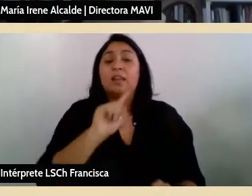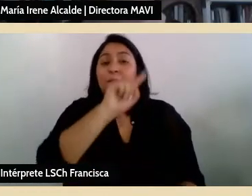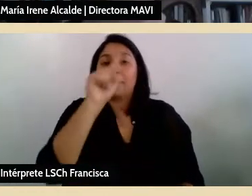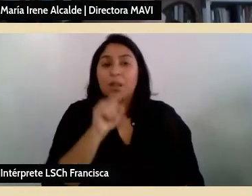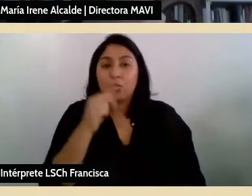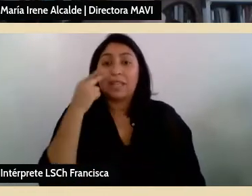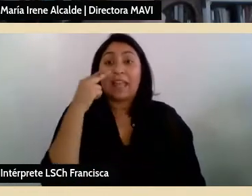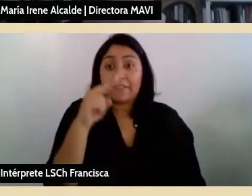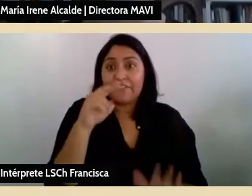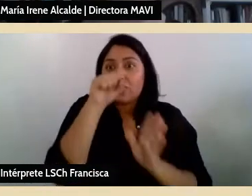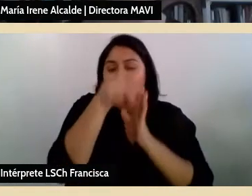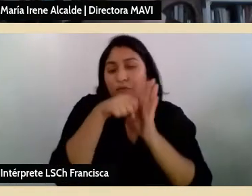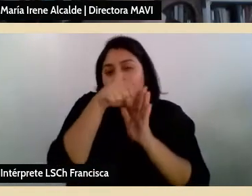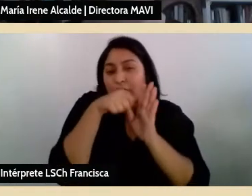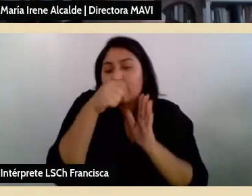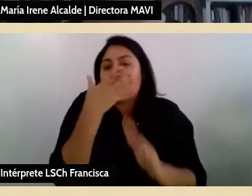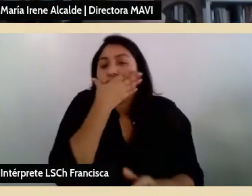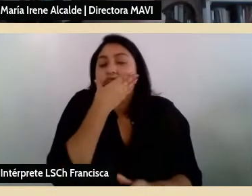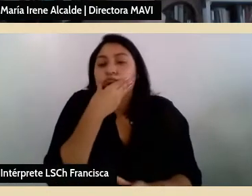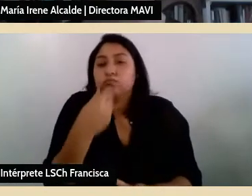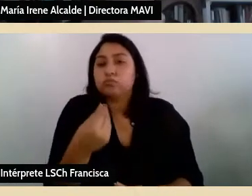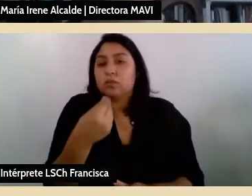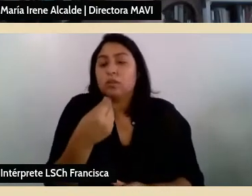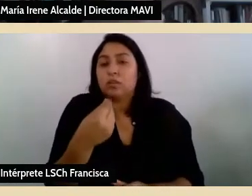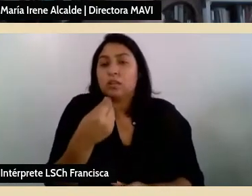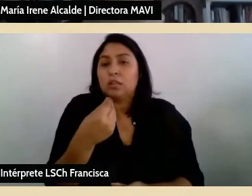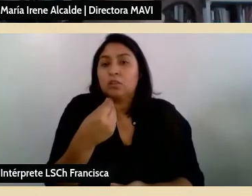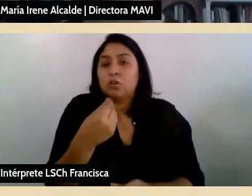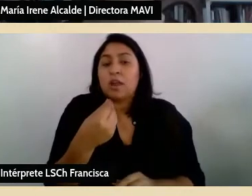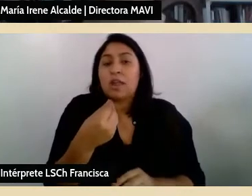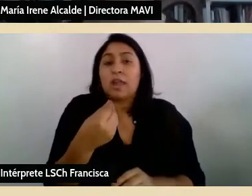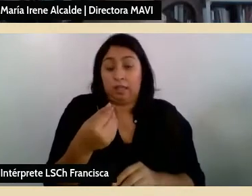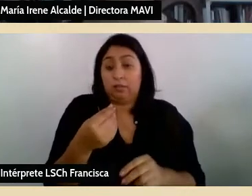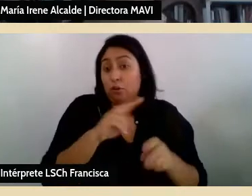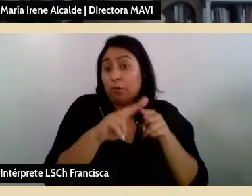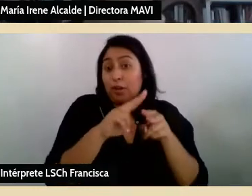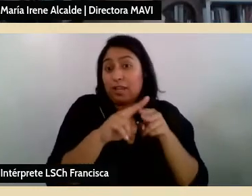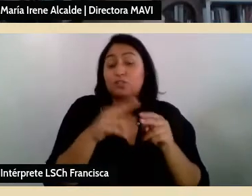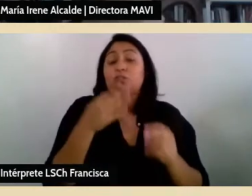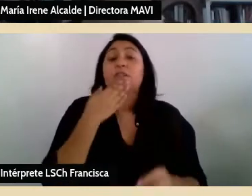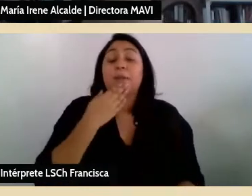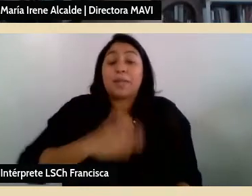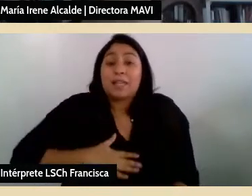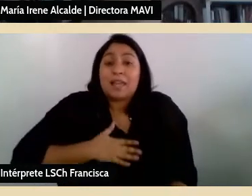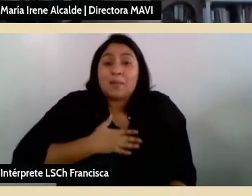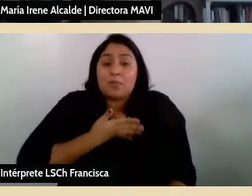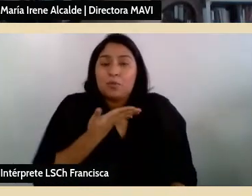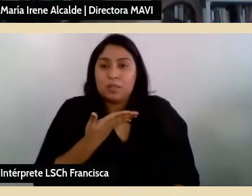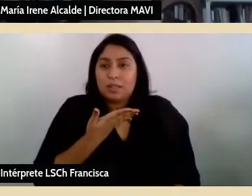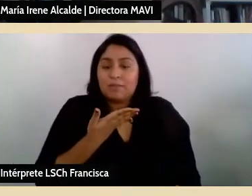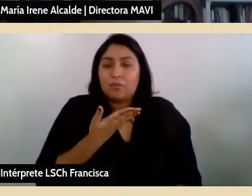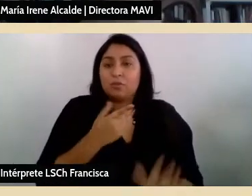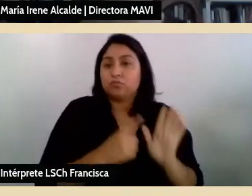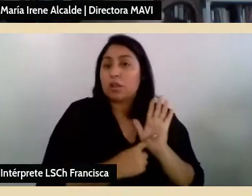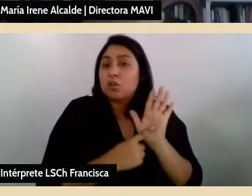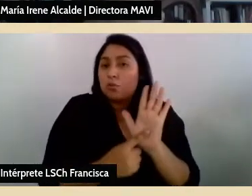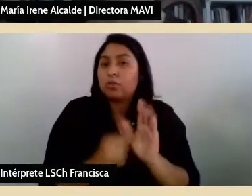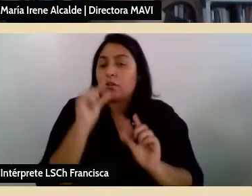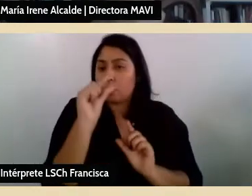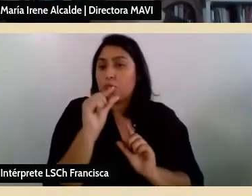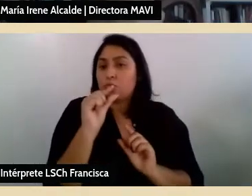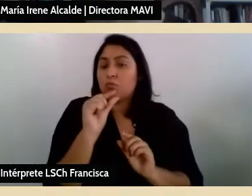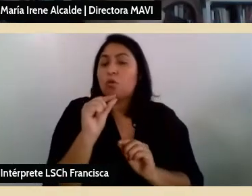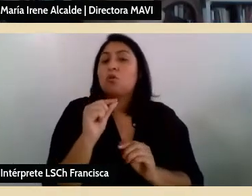estaba muy, muy bello en términos de producción, pero también muy emotivo y que nos introducía un poco al mundo de esta exhibición